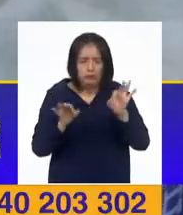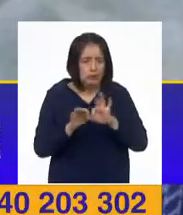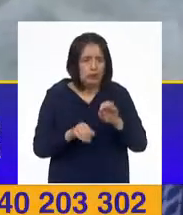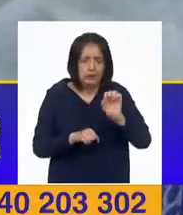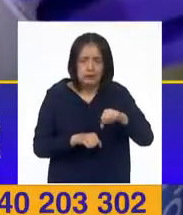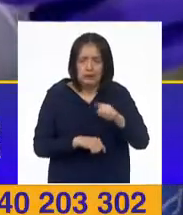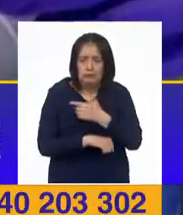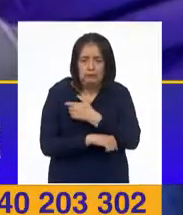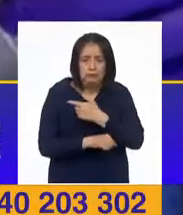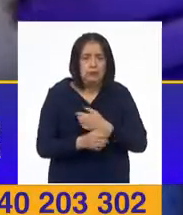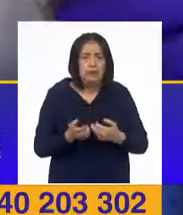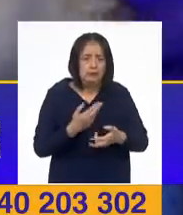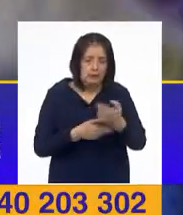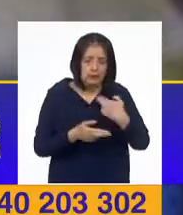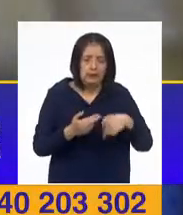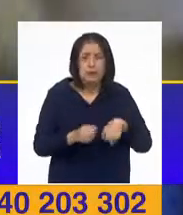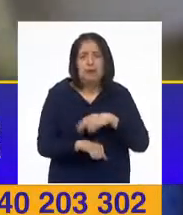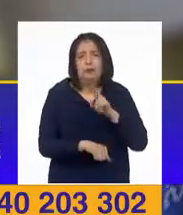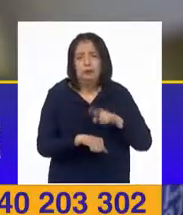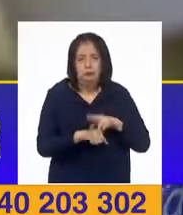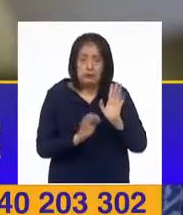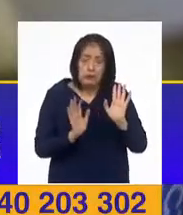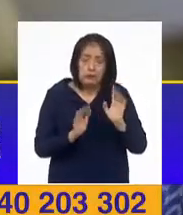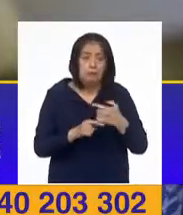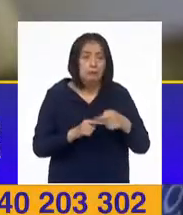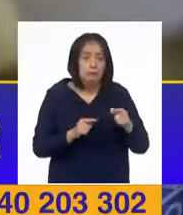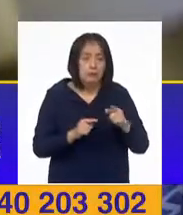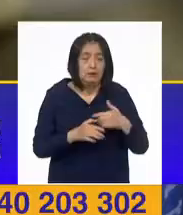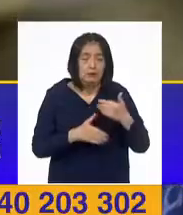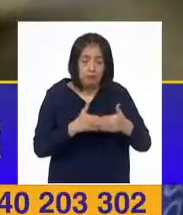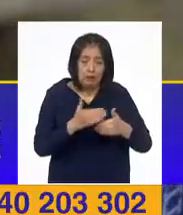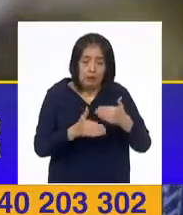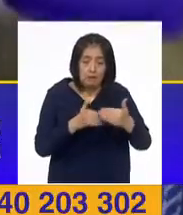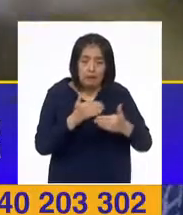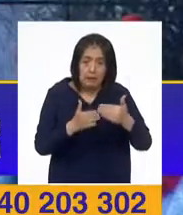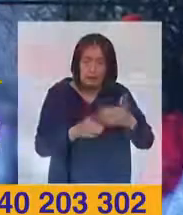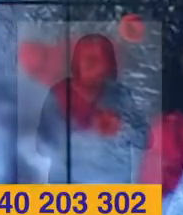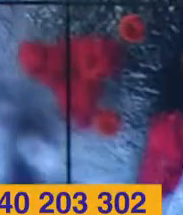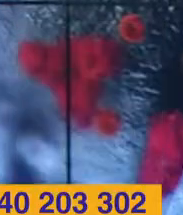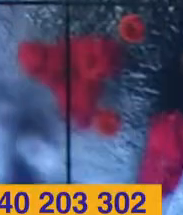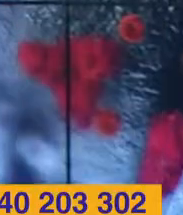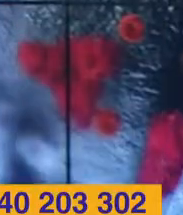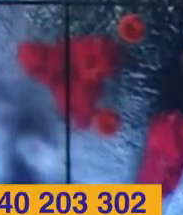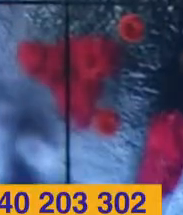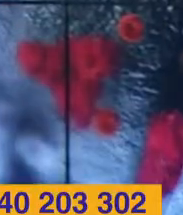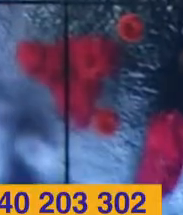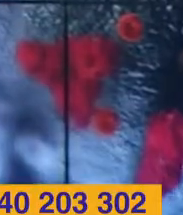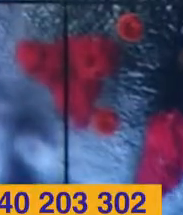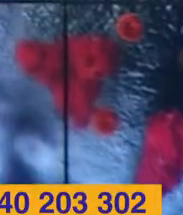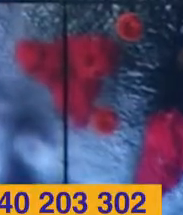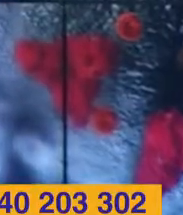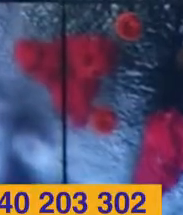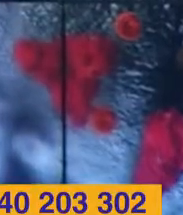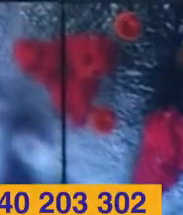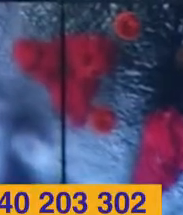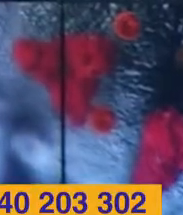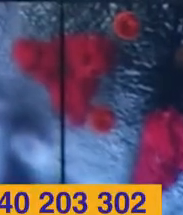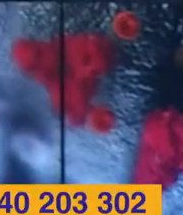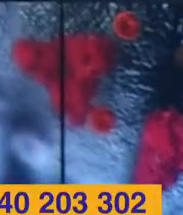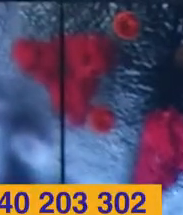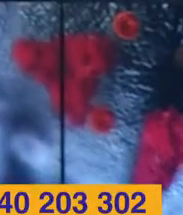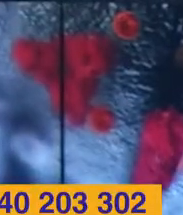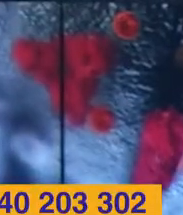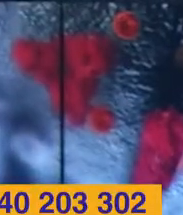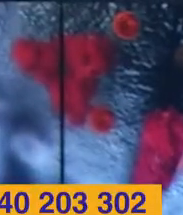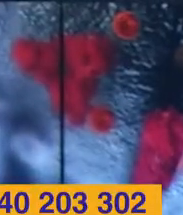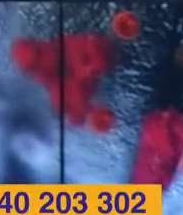poder volver a la ansiada normalidad. Pero a medida que avanza la vacunación en varios países, también aumenta el número